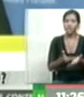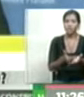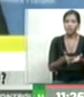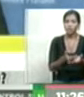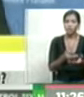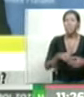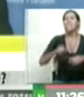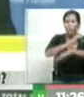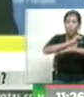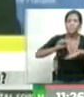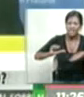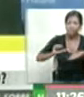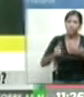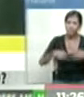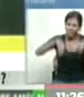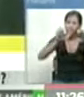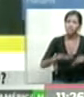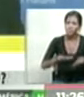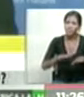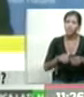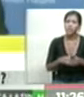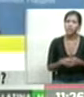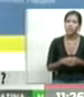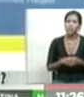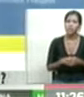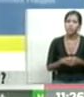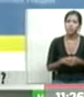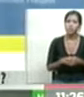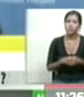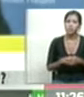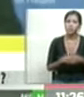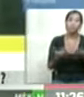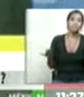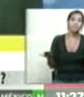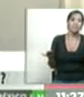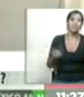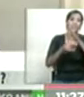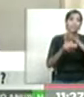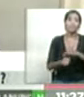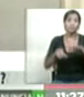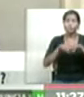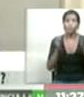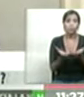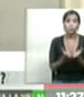tienen que suspender, queda allí para la reflexión del mundo.